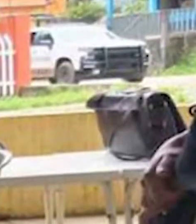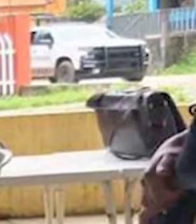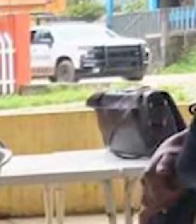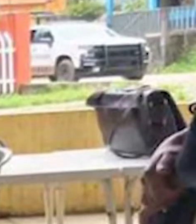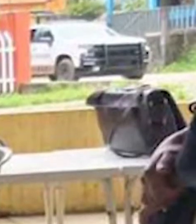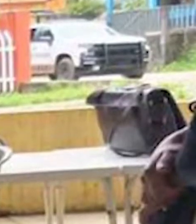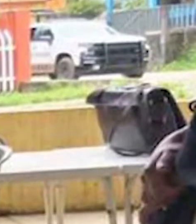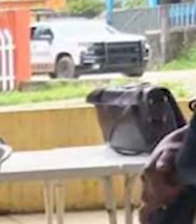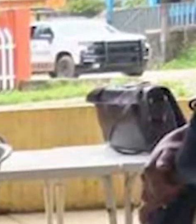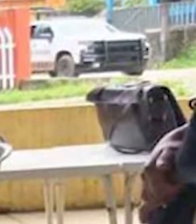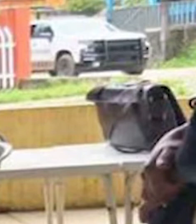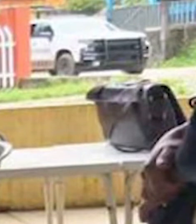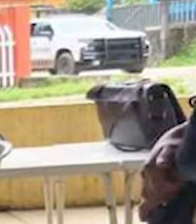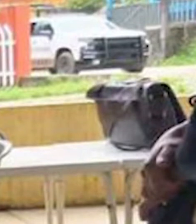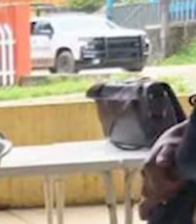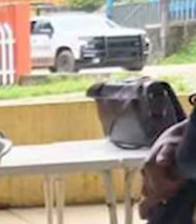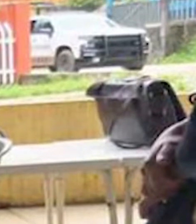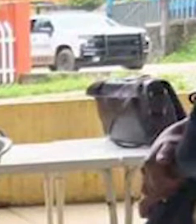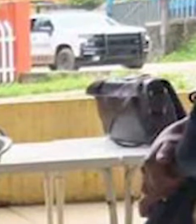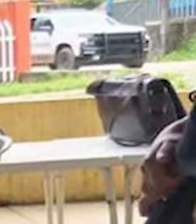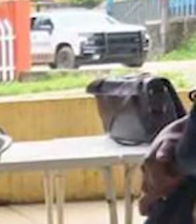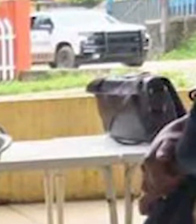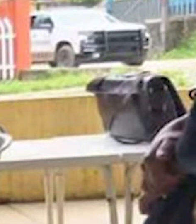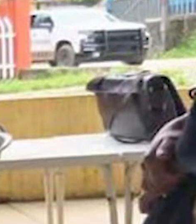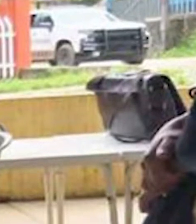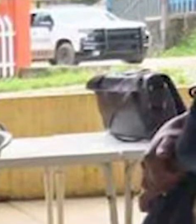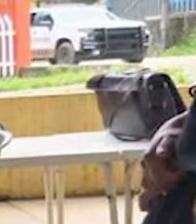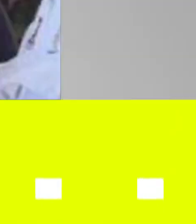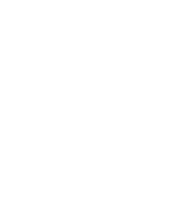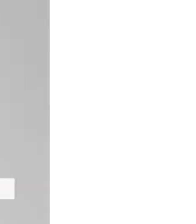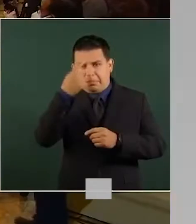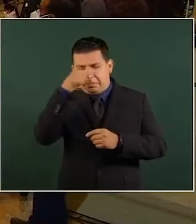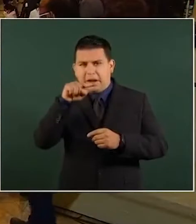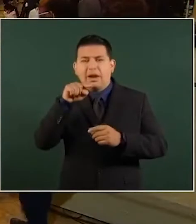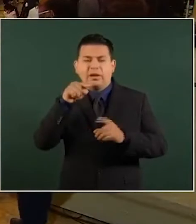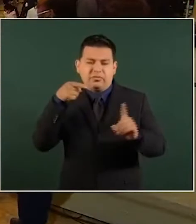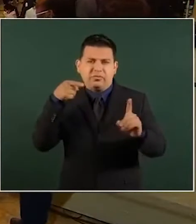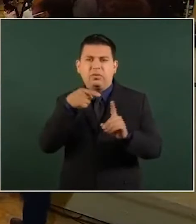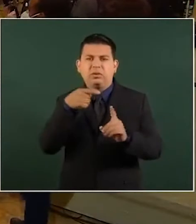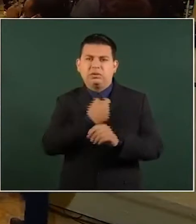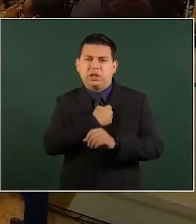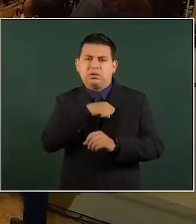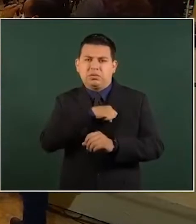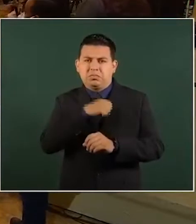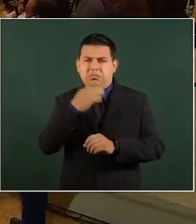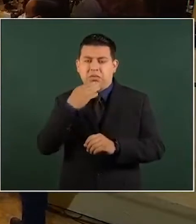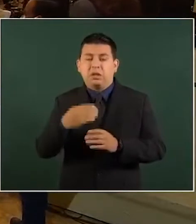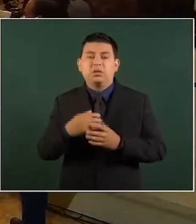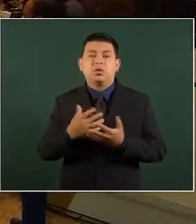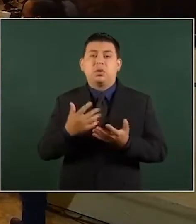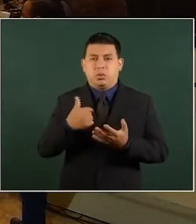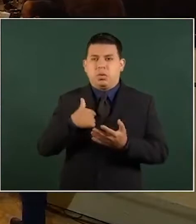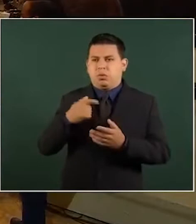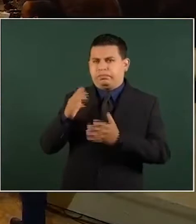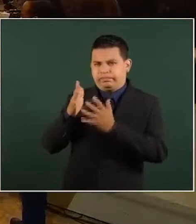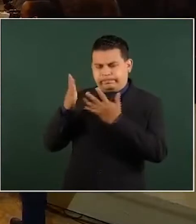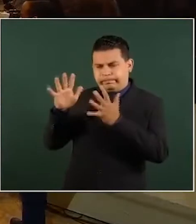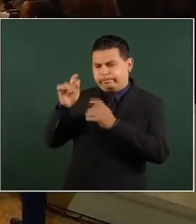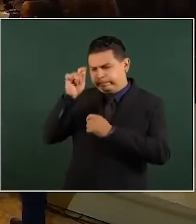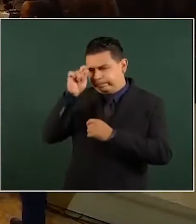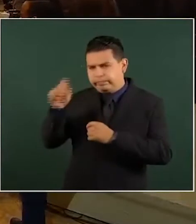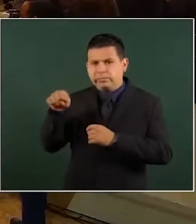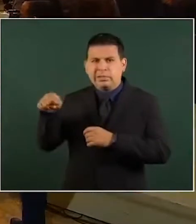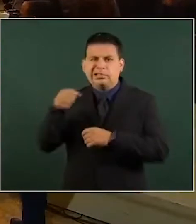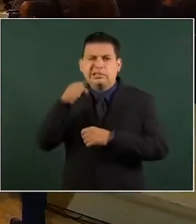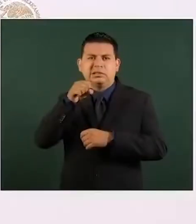con la federación en unidad y coordinación en materia de salud quiero reconocer a la secretaria de salud porque